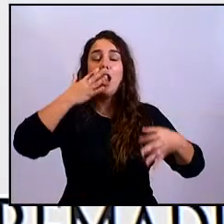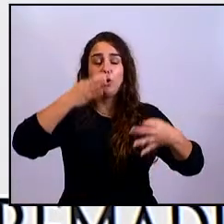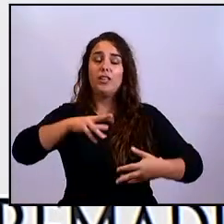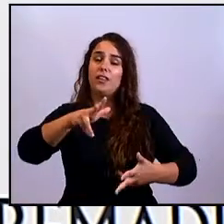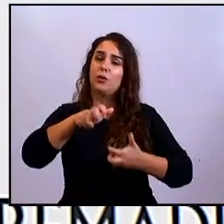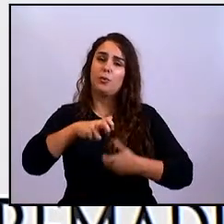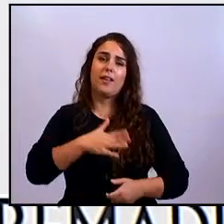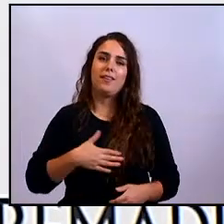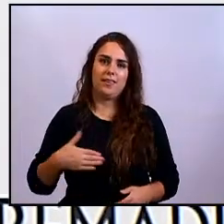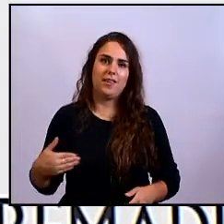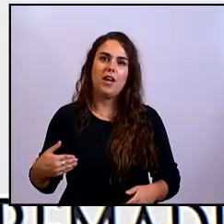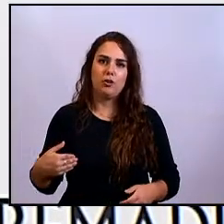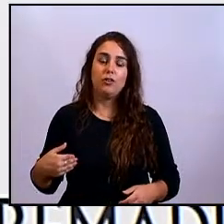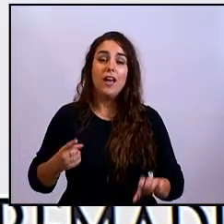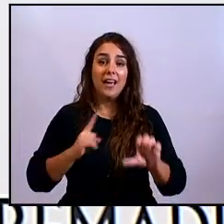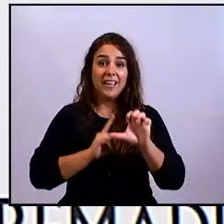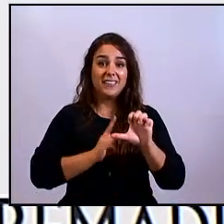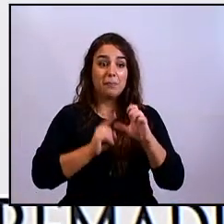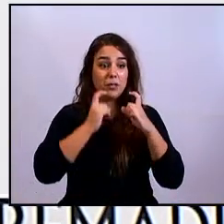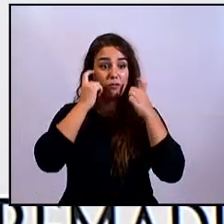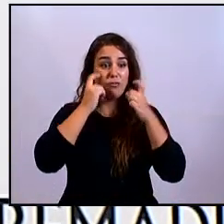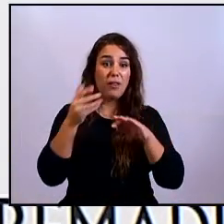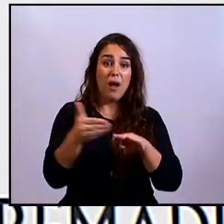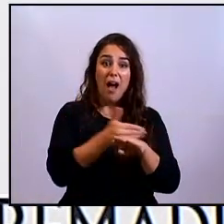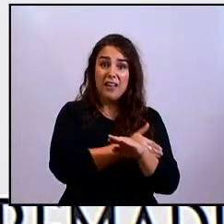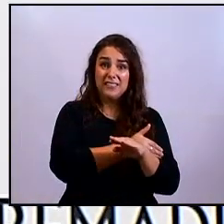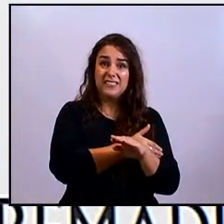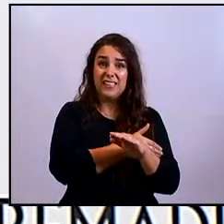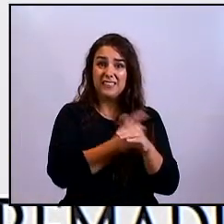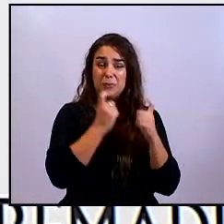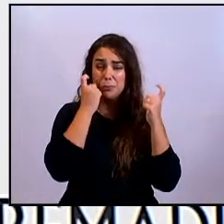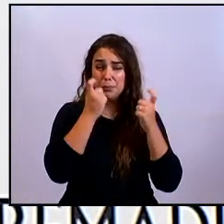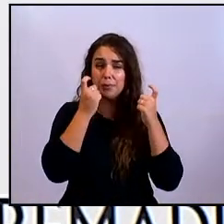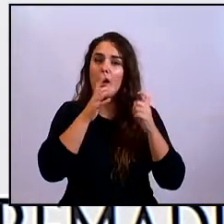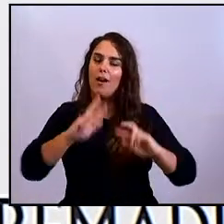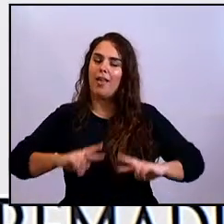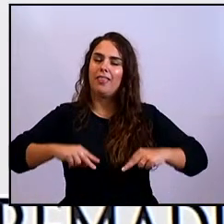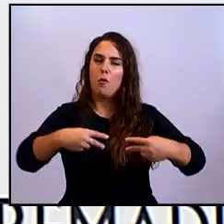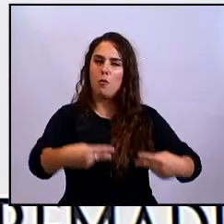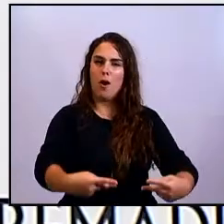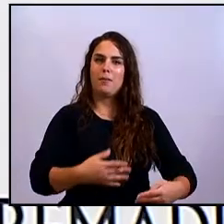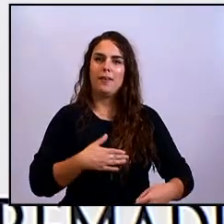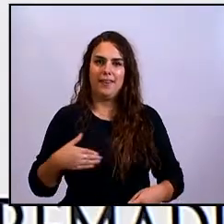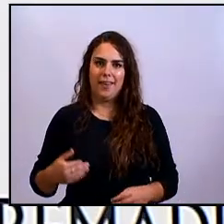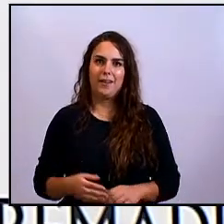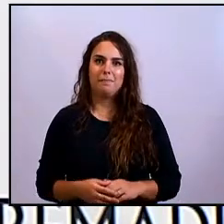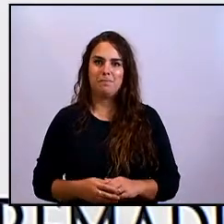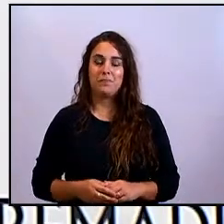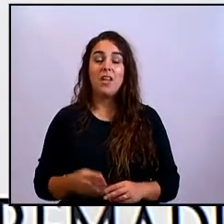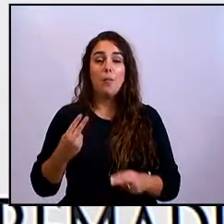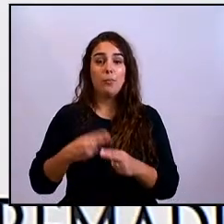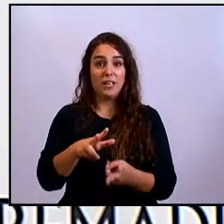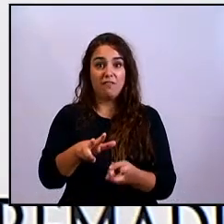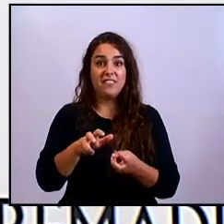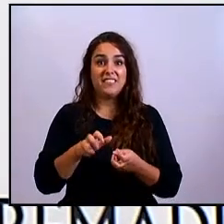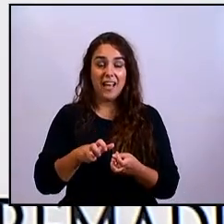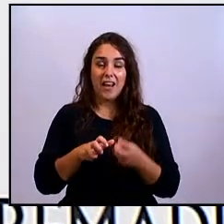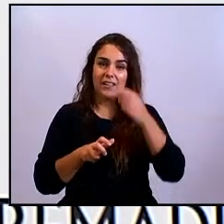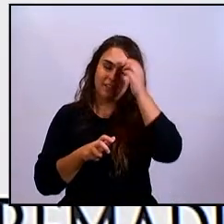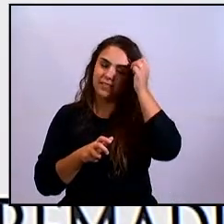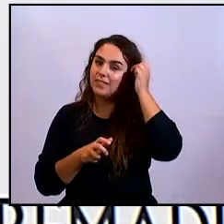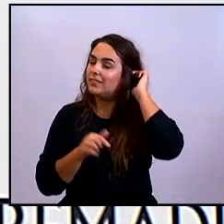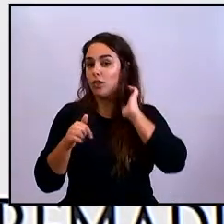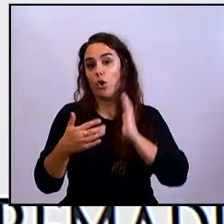tributaria, devolviendo a los extremeños el esfuerzo que han realizado durante muchísimos años. La política fiscal implantada por